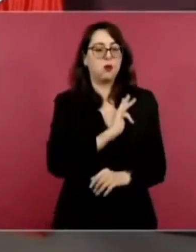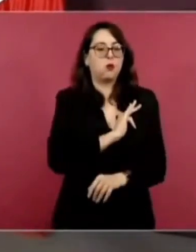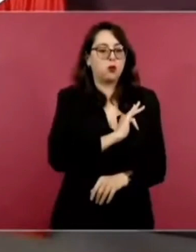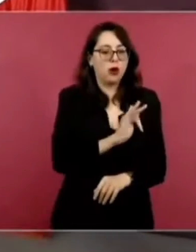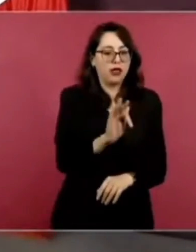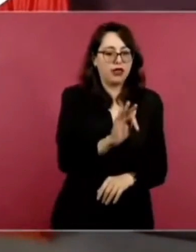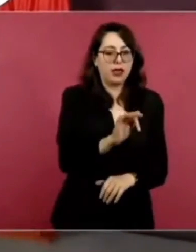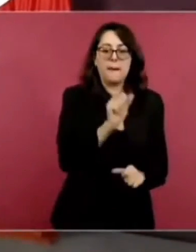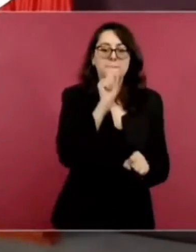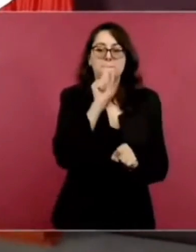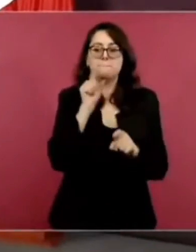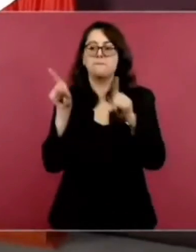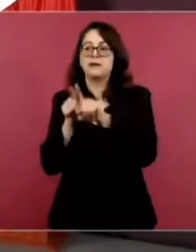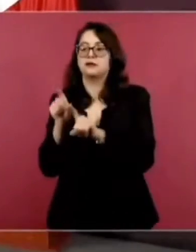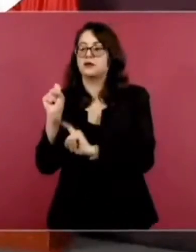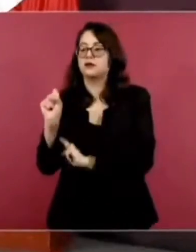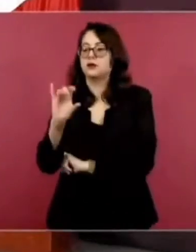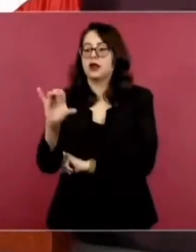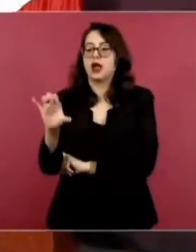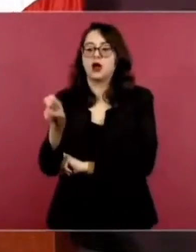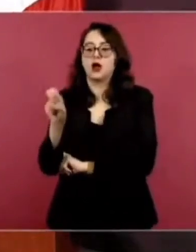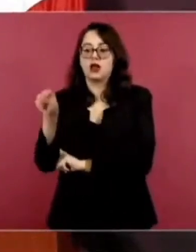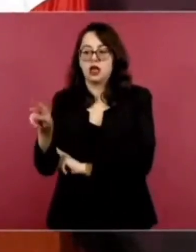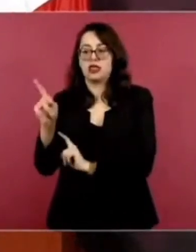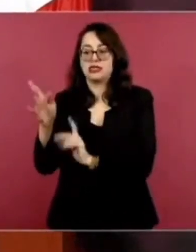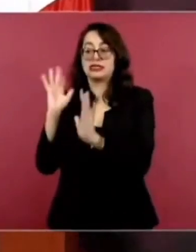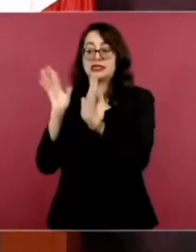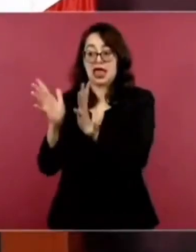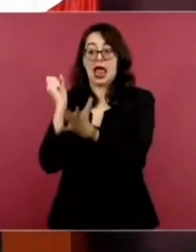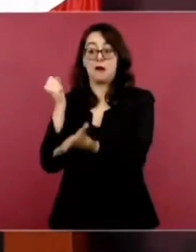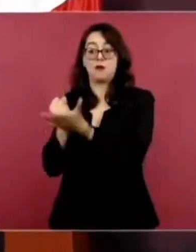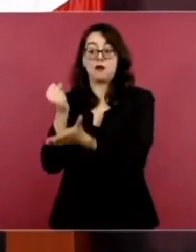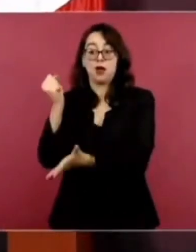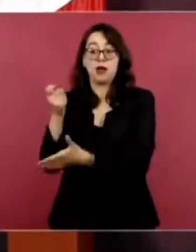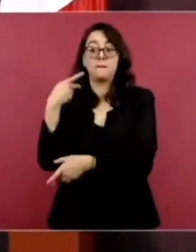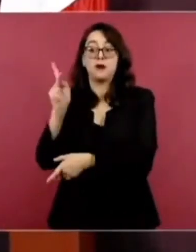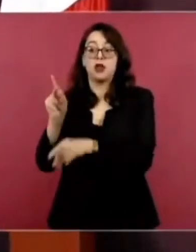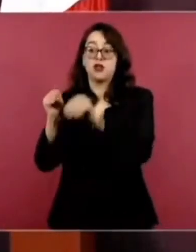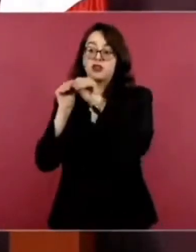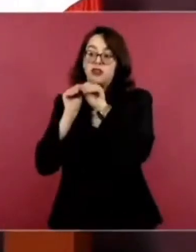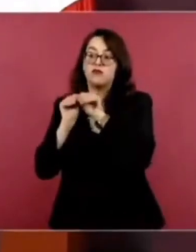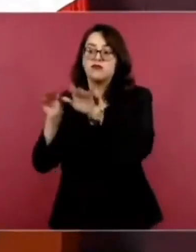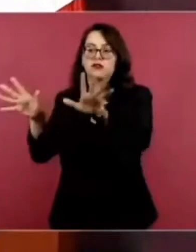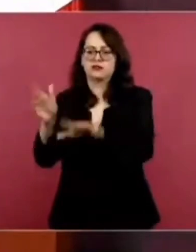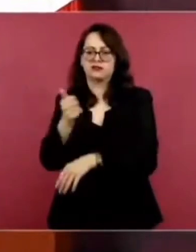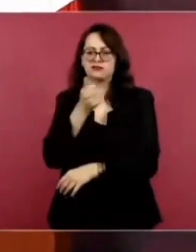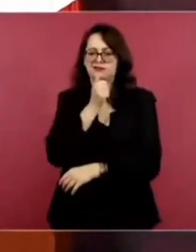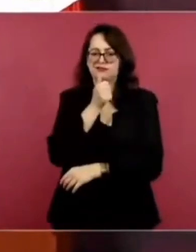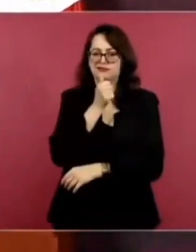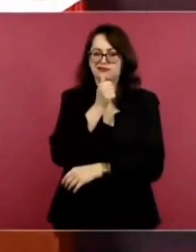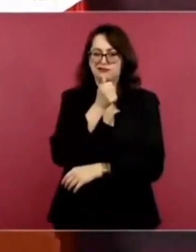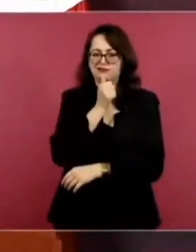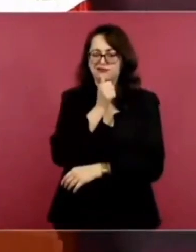aplicarse. Pues eso es lo que están haciendo. Además me llama mucho la atención